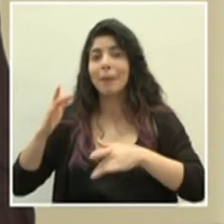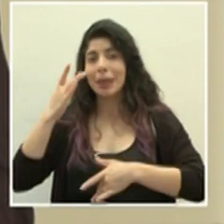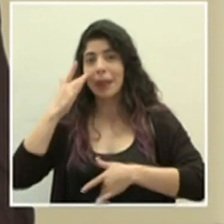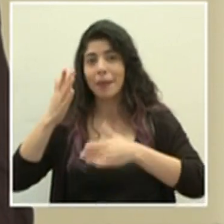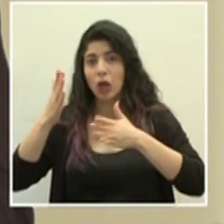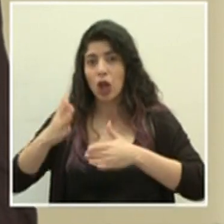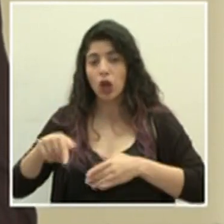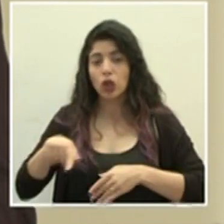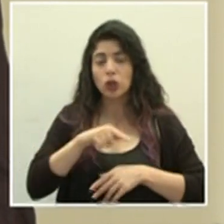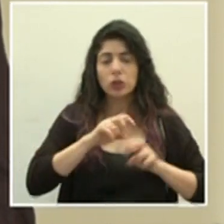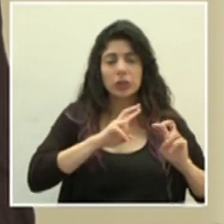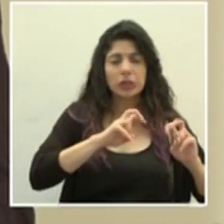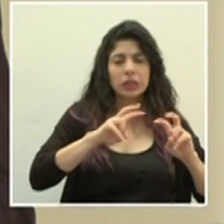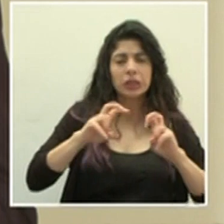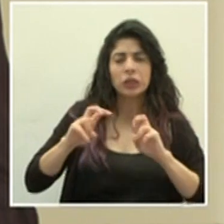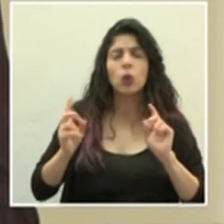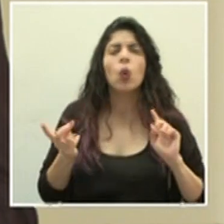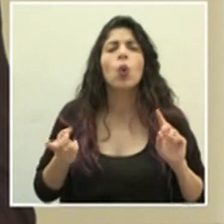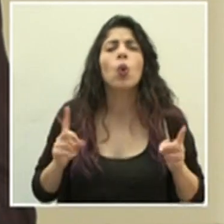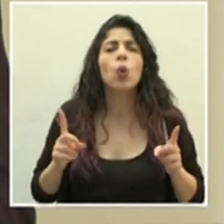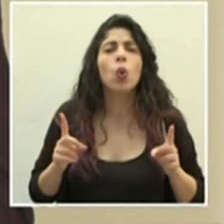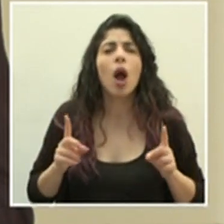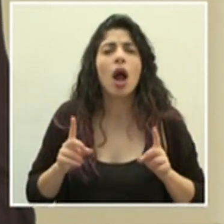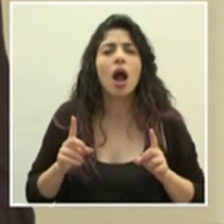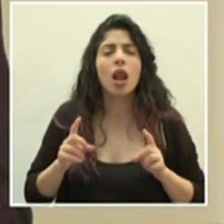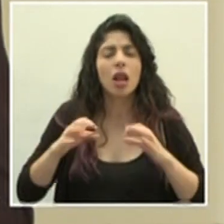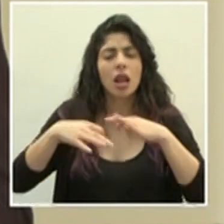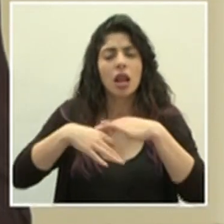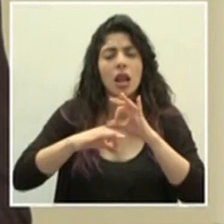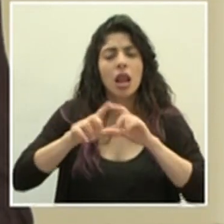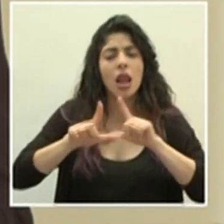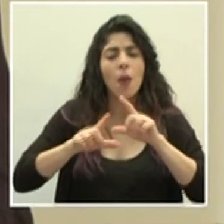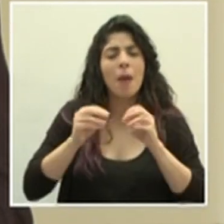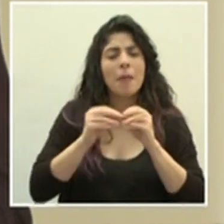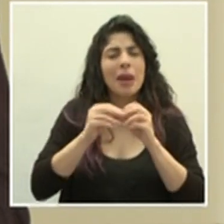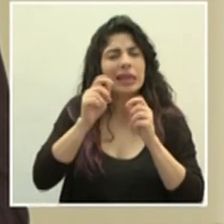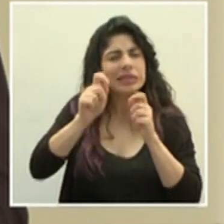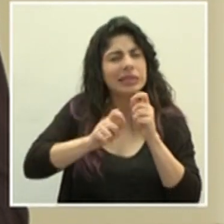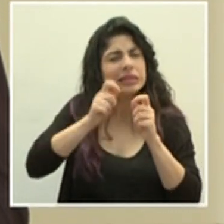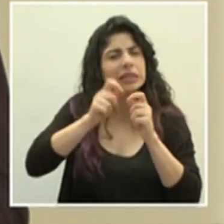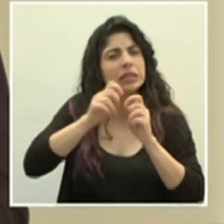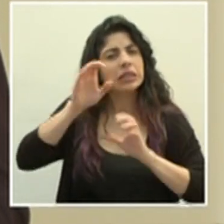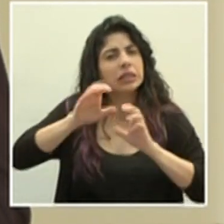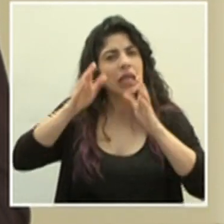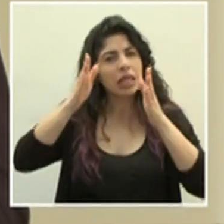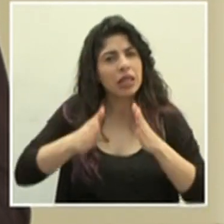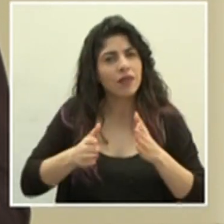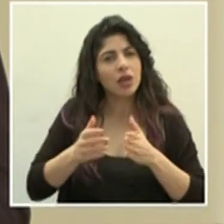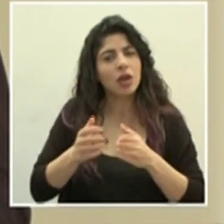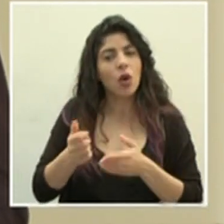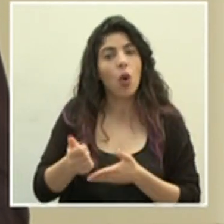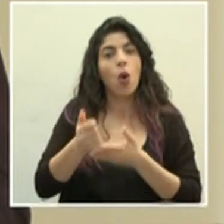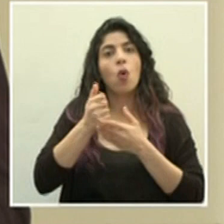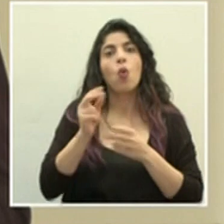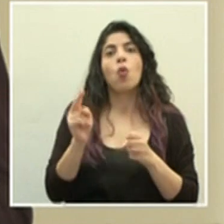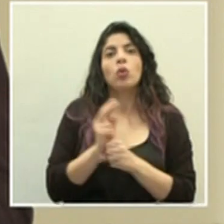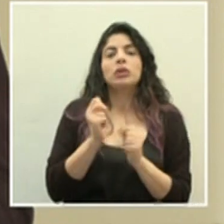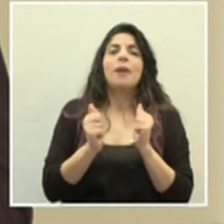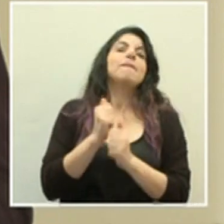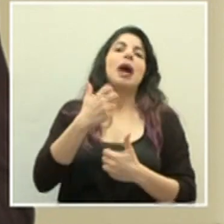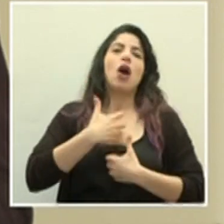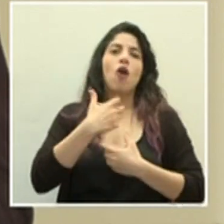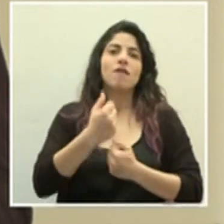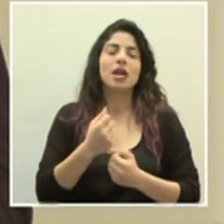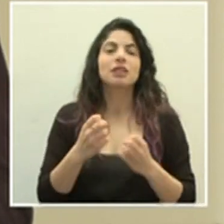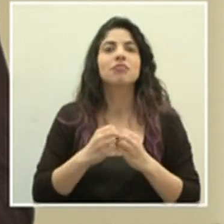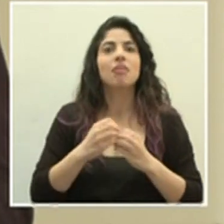aportando en cuáles son las pruebas más que tienen una rigurosidad científica que permite usarlas con más confianza, con más